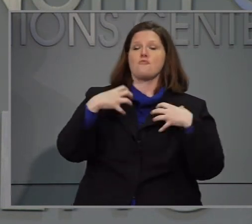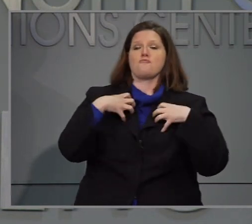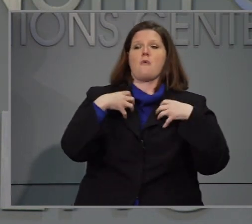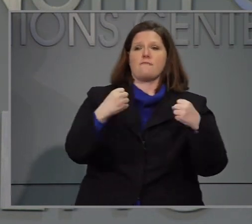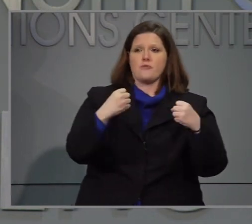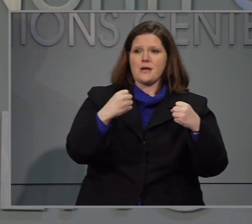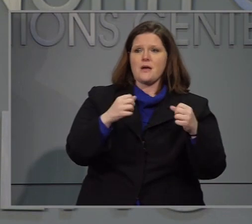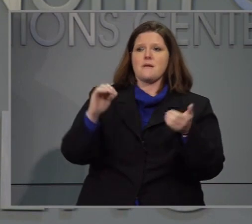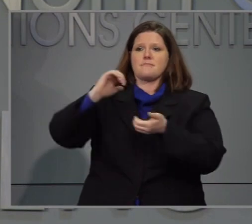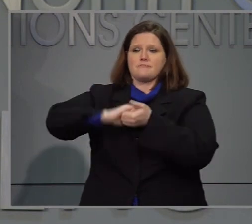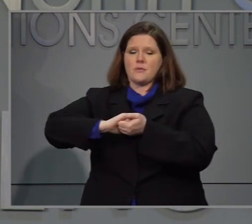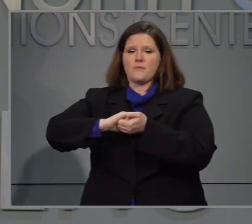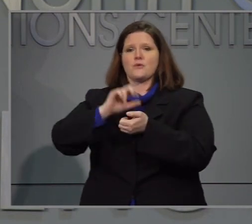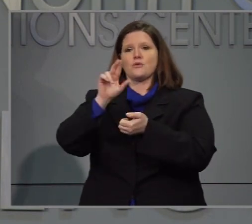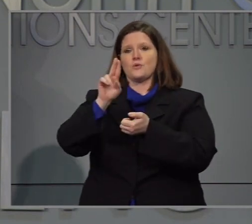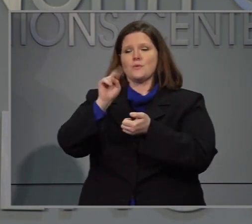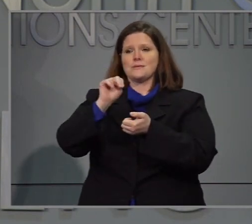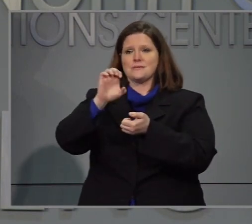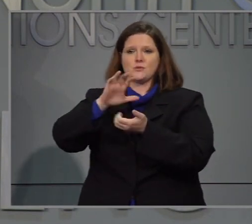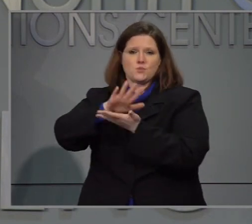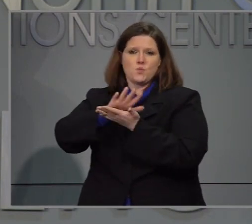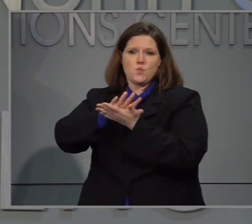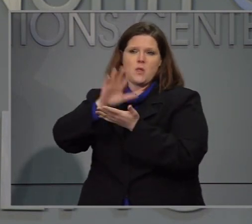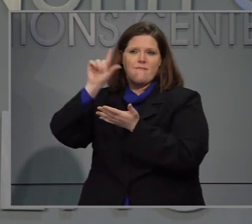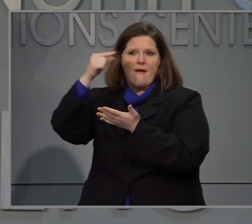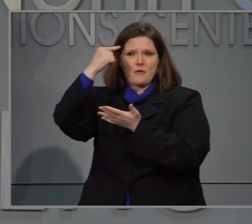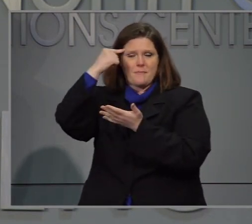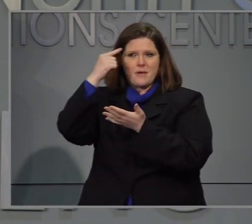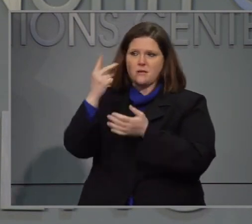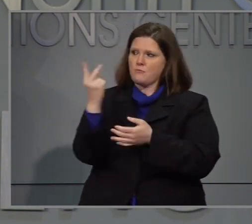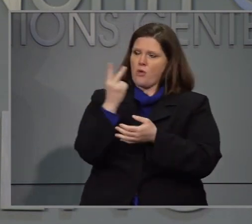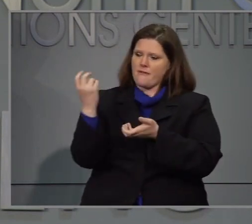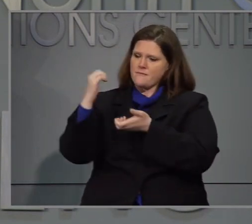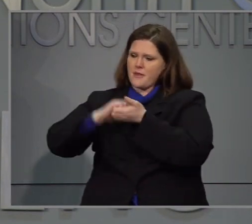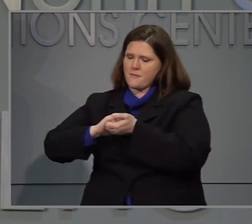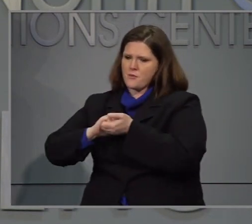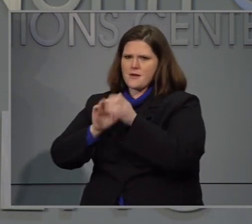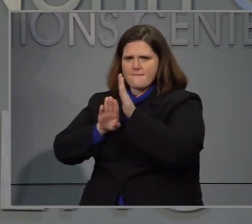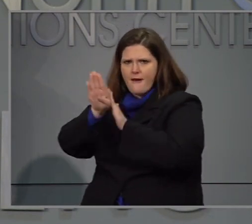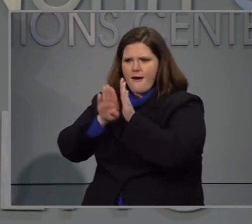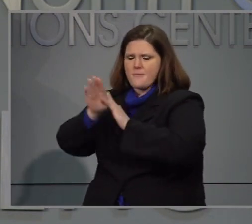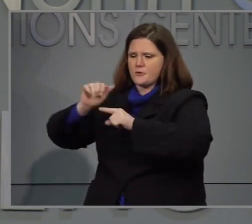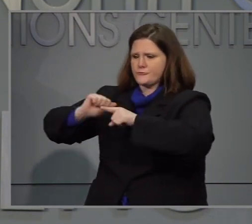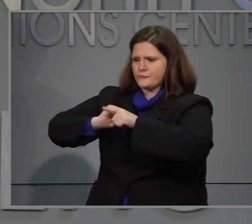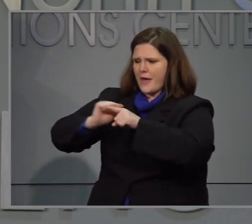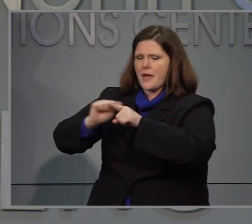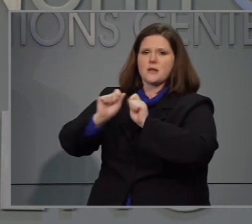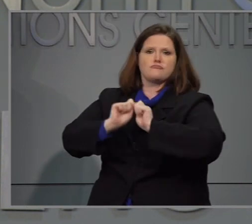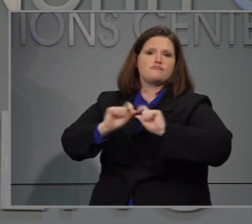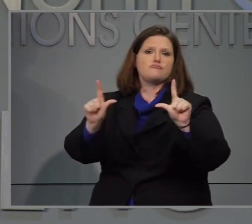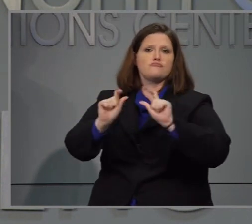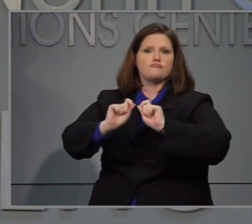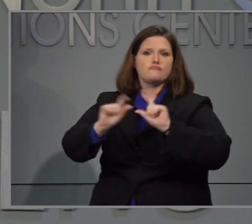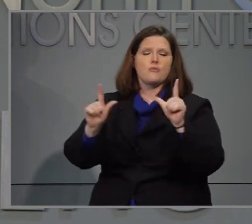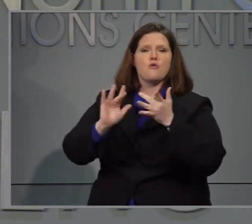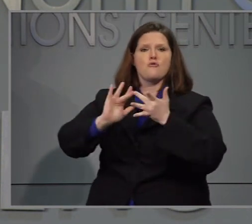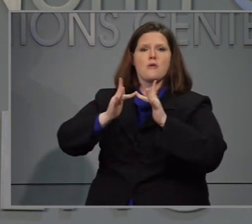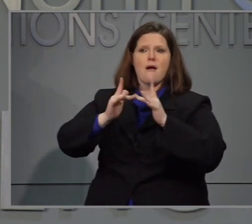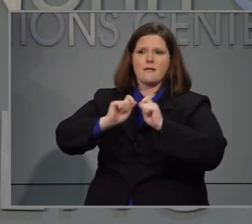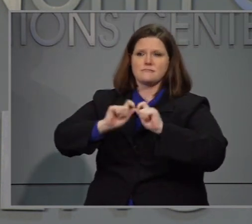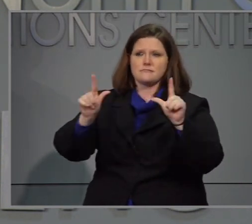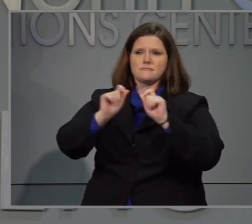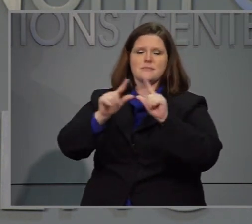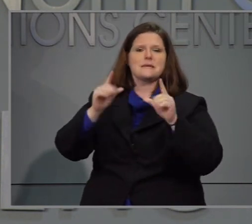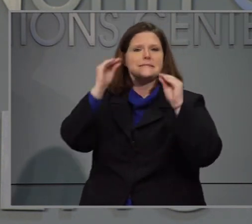recuperación. El Centro de Emergencias, la sección de recuperación y la UNC School of Government